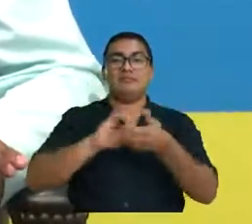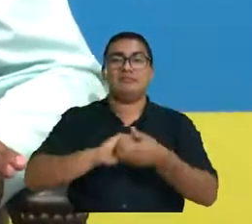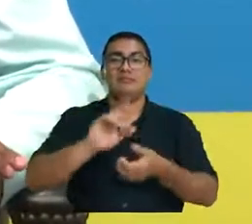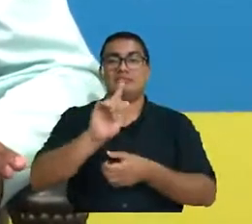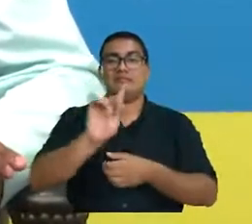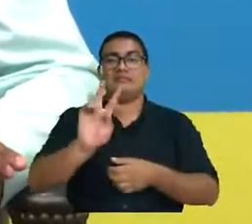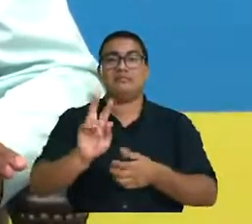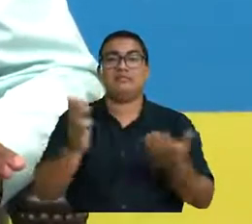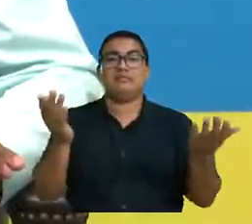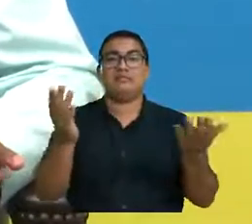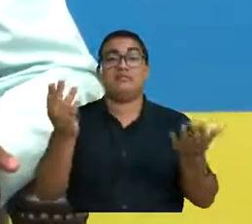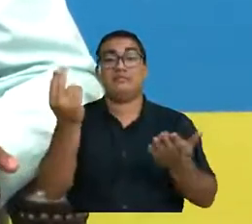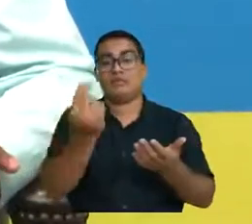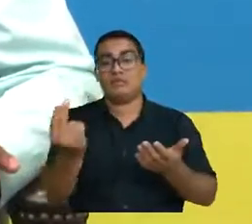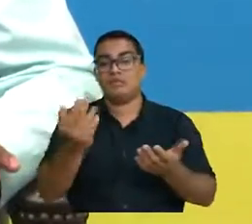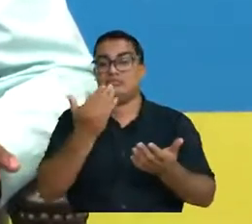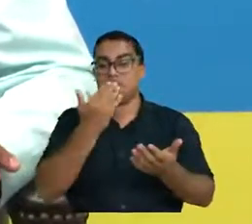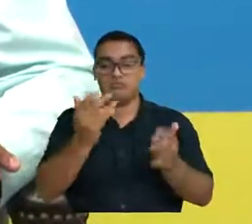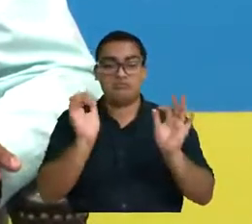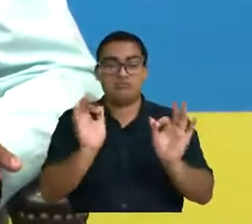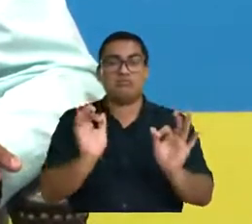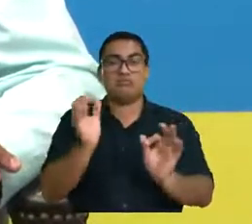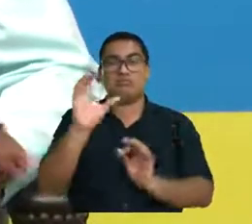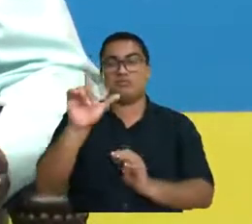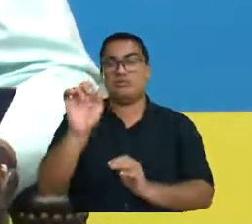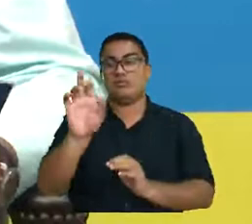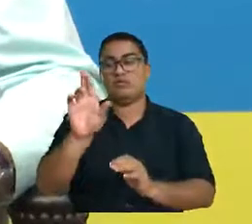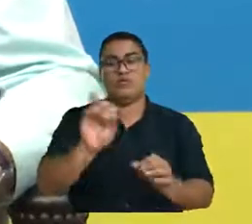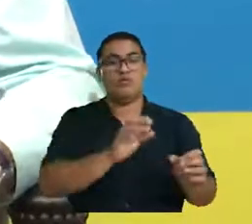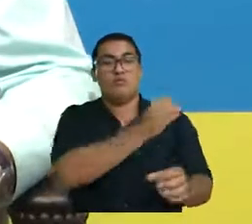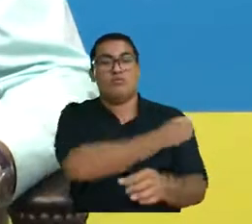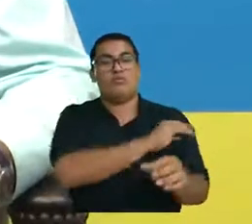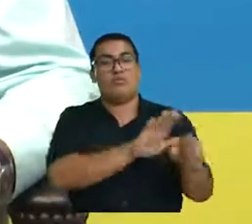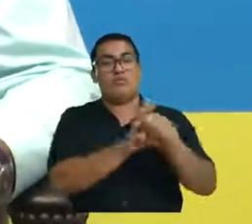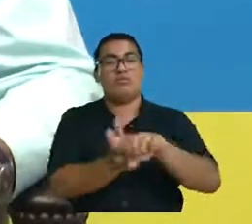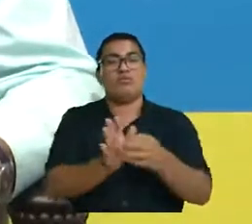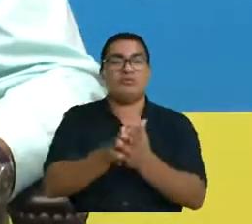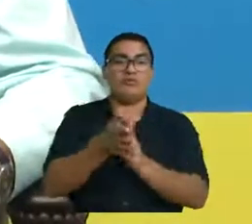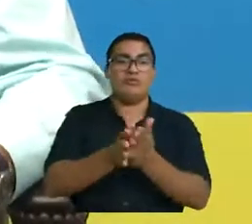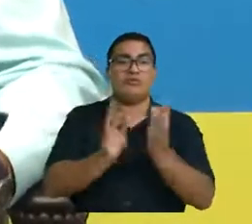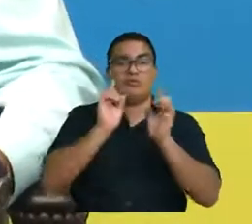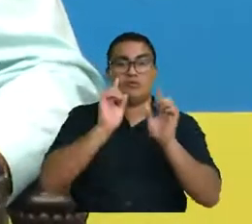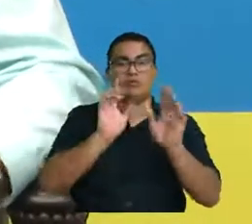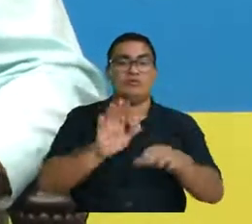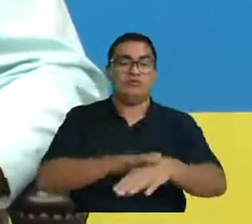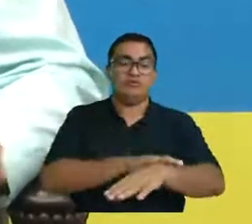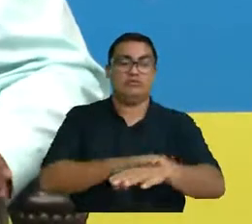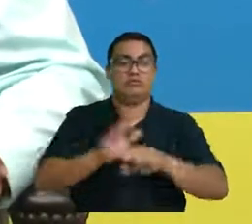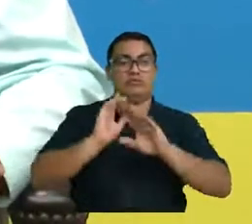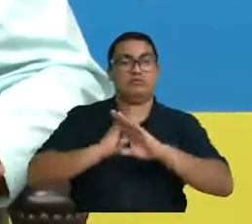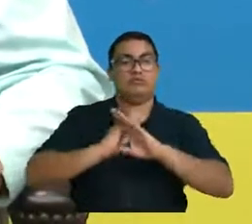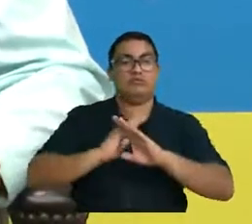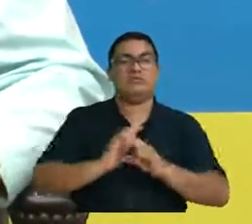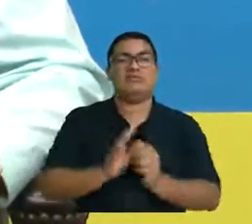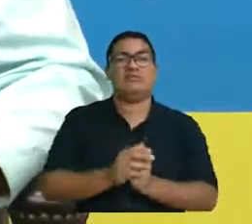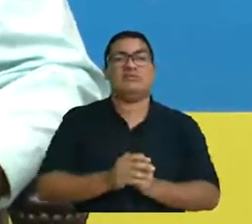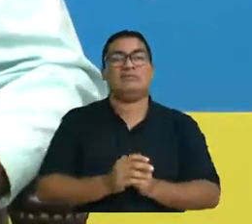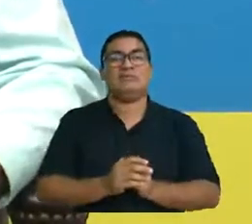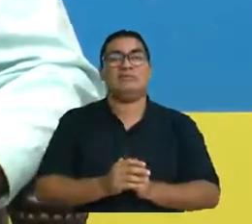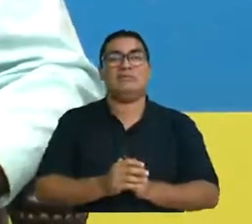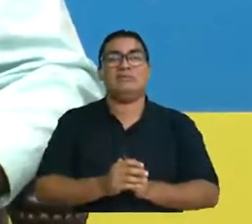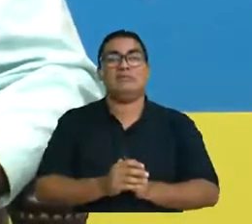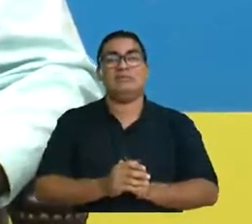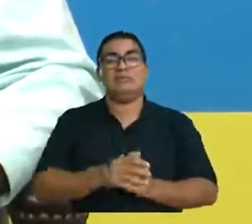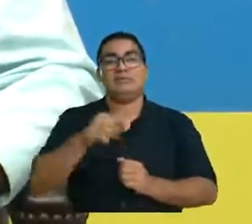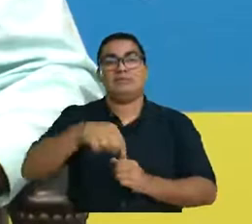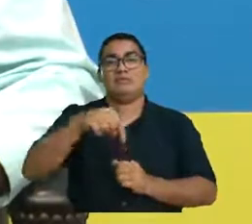estamos hablando del uso adecuado del alcohol y el cloro para evitar daños en la piel, a propósito de que estamos